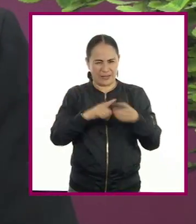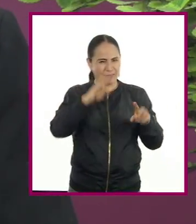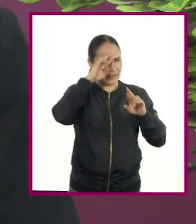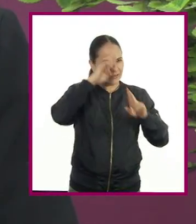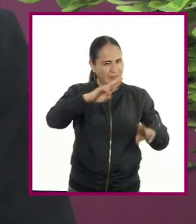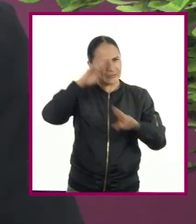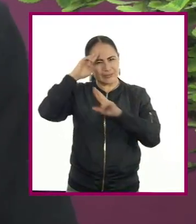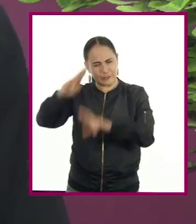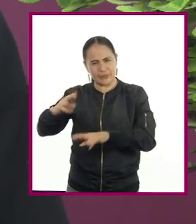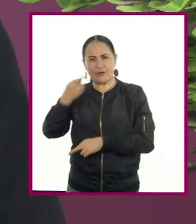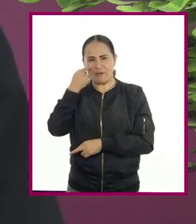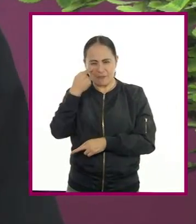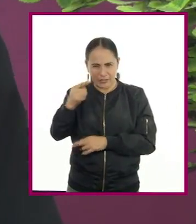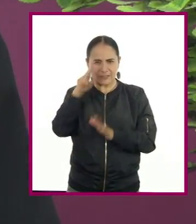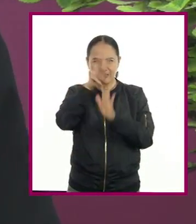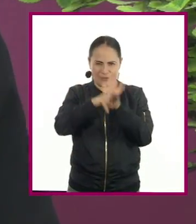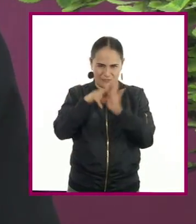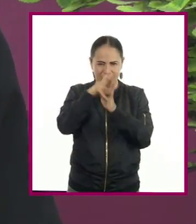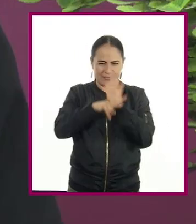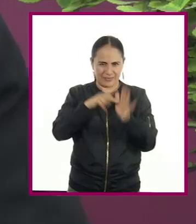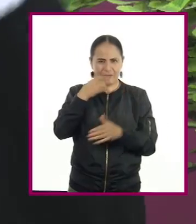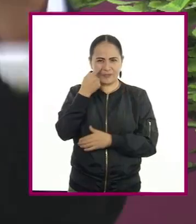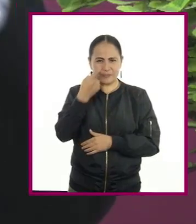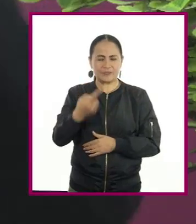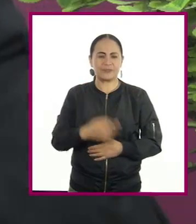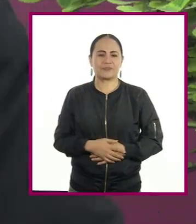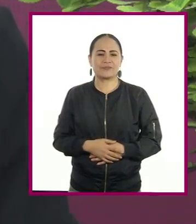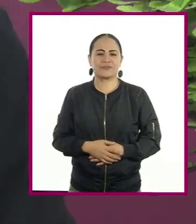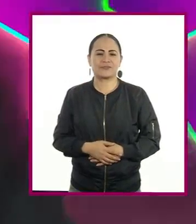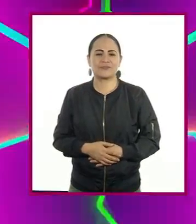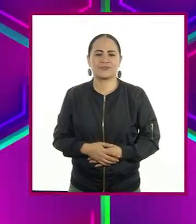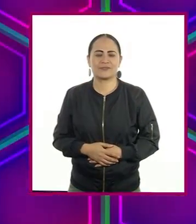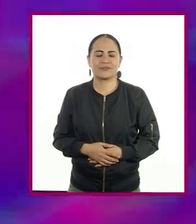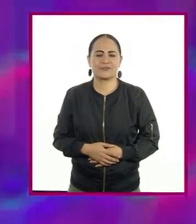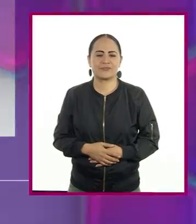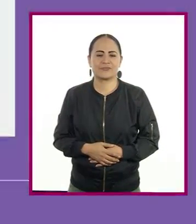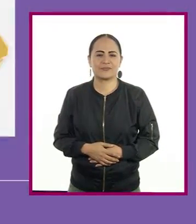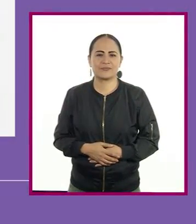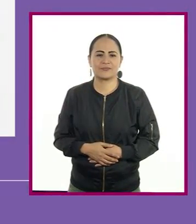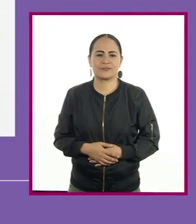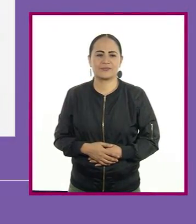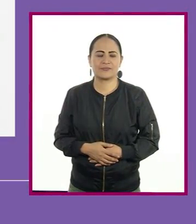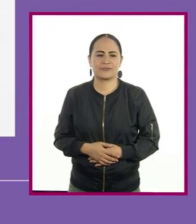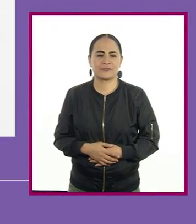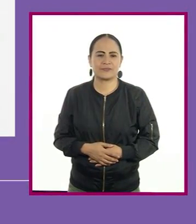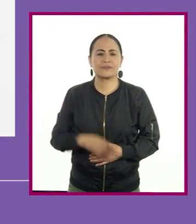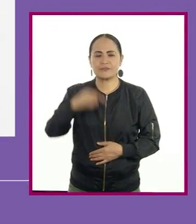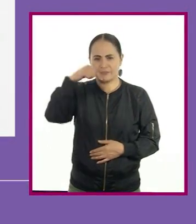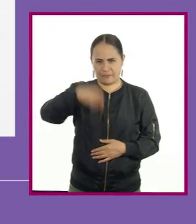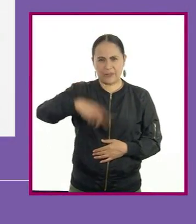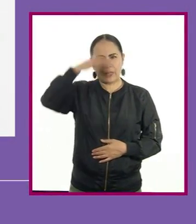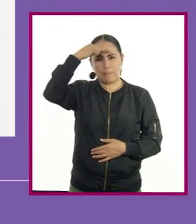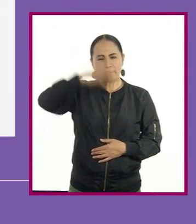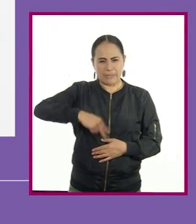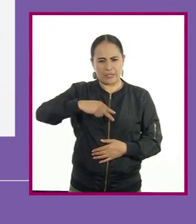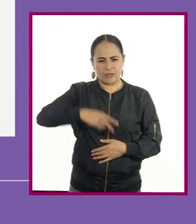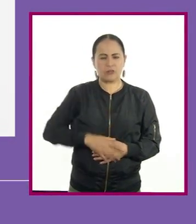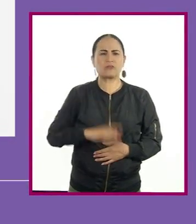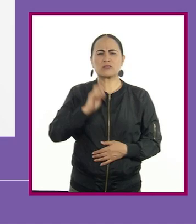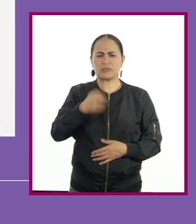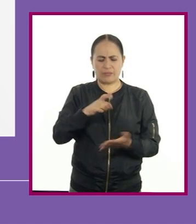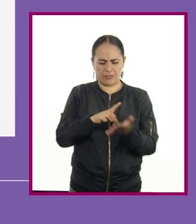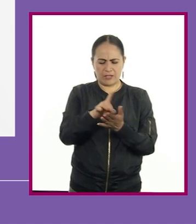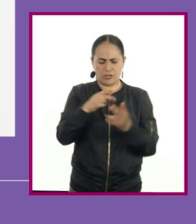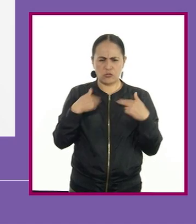a ver y escuchar el siguiente video. ¡Adelante! En México, es un derecho humano